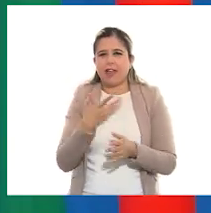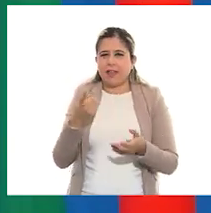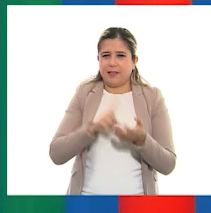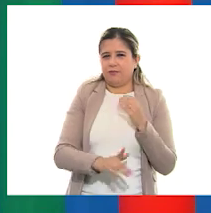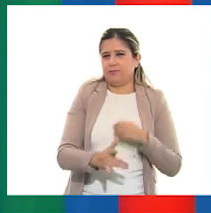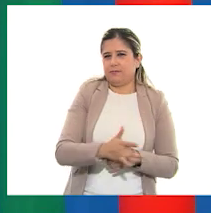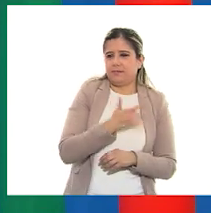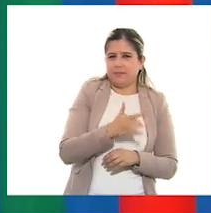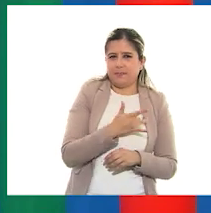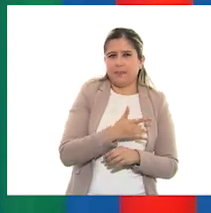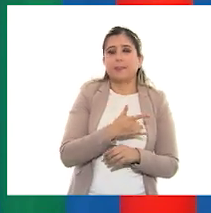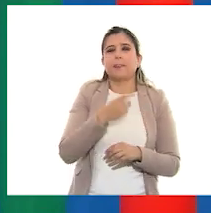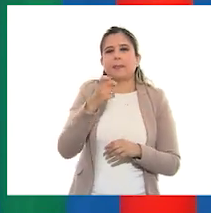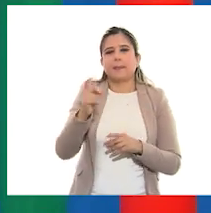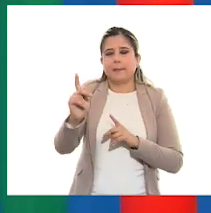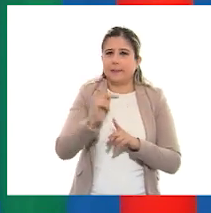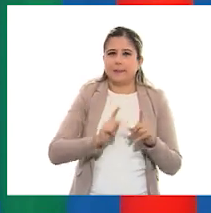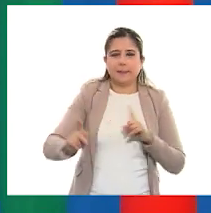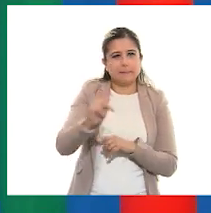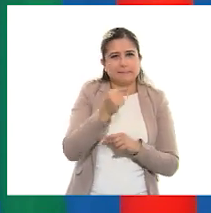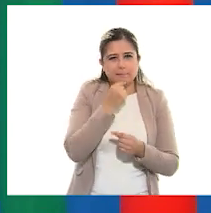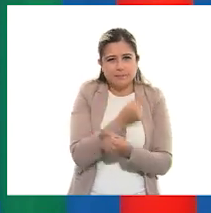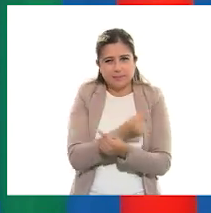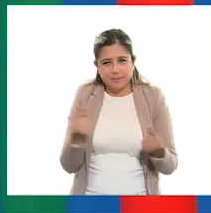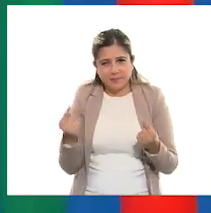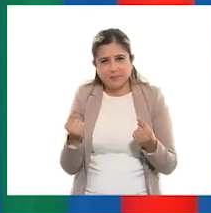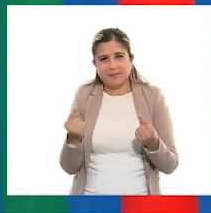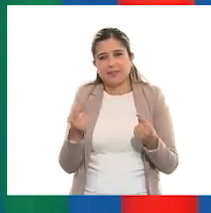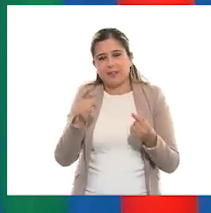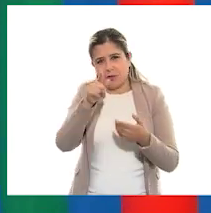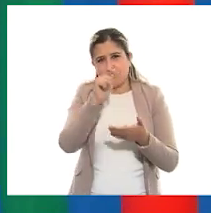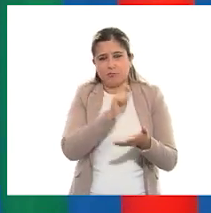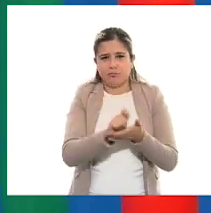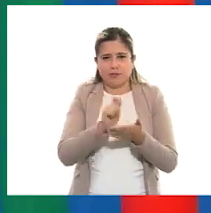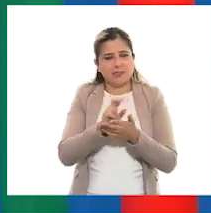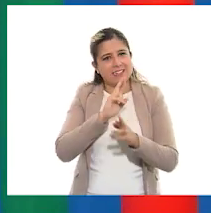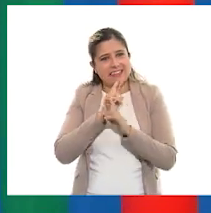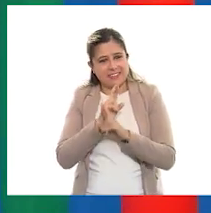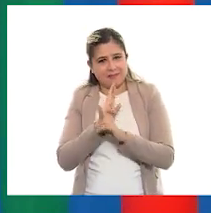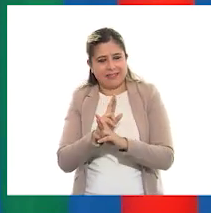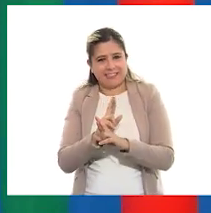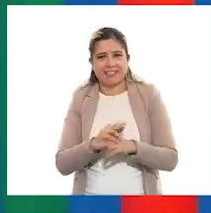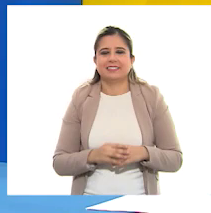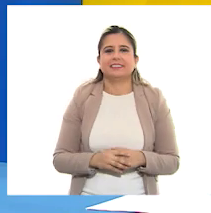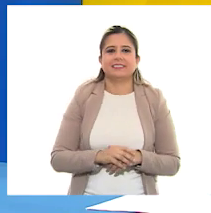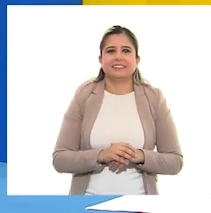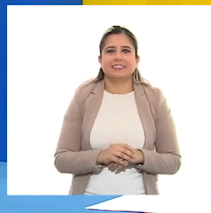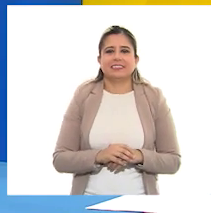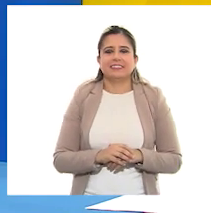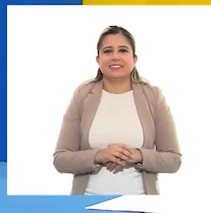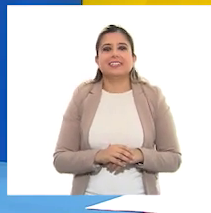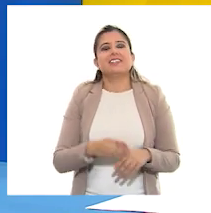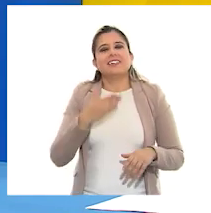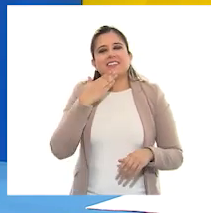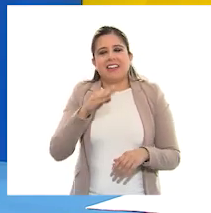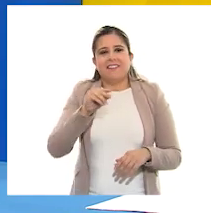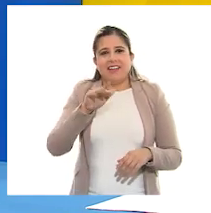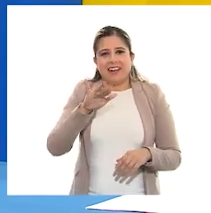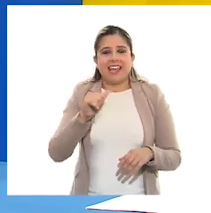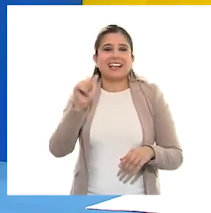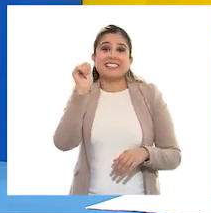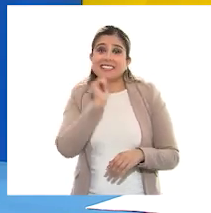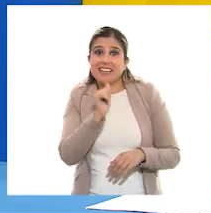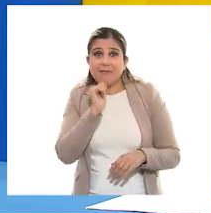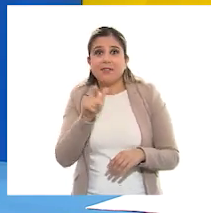Y coinciden conmigo, niñas y niños, si no, ya saben, escriban sus respuestas. Muy bien, María. Como siempre,